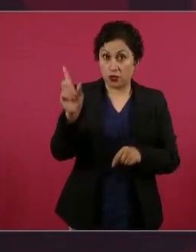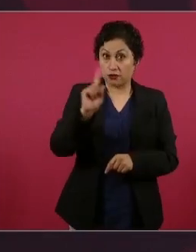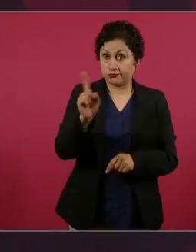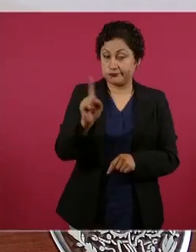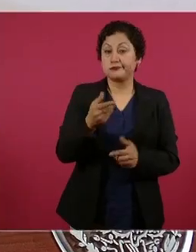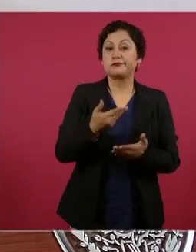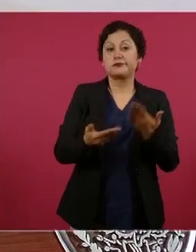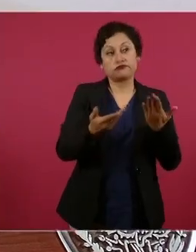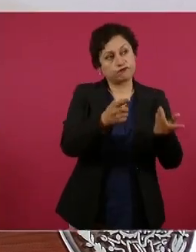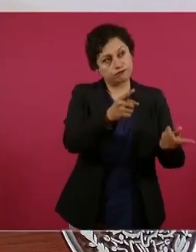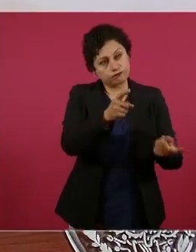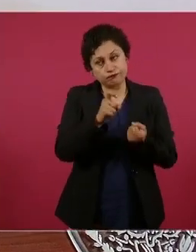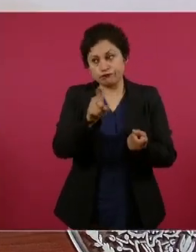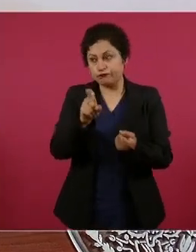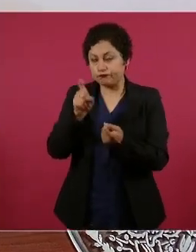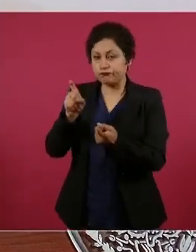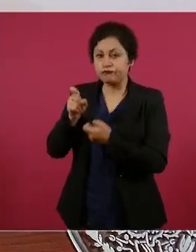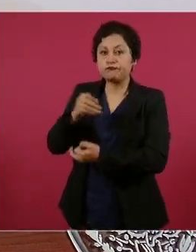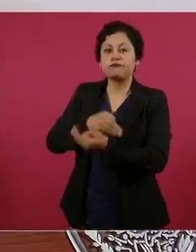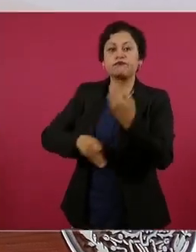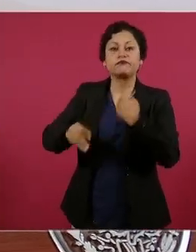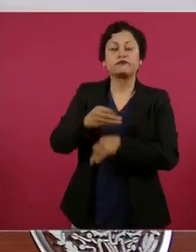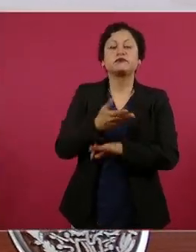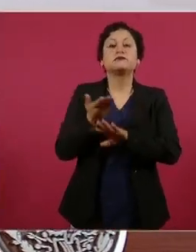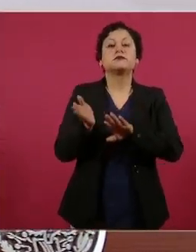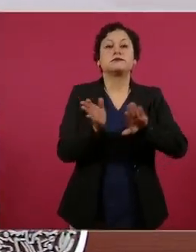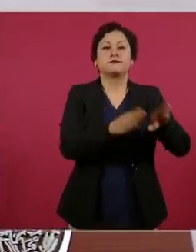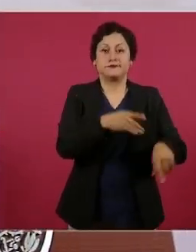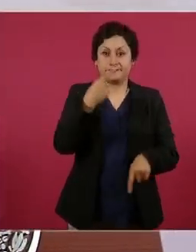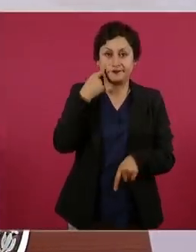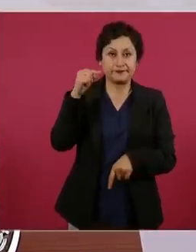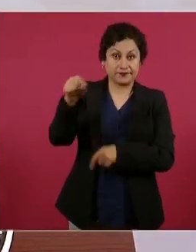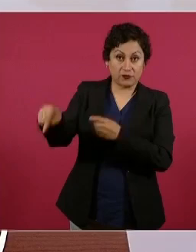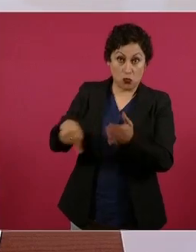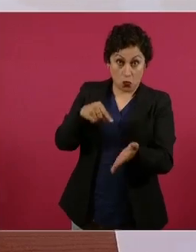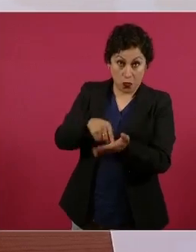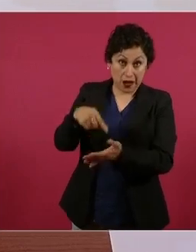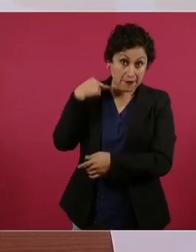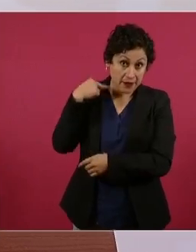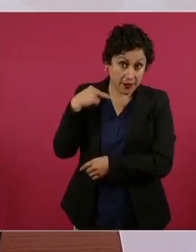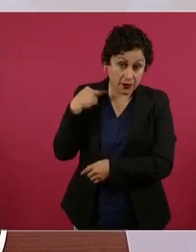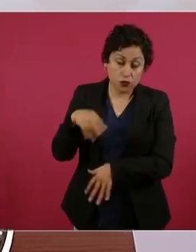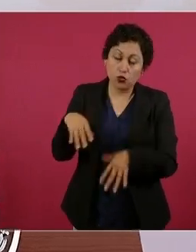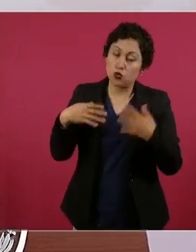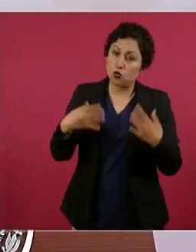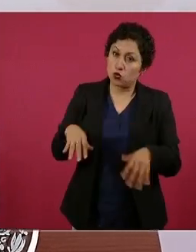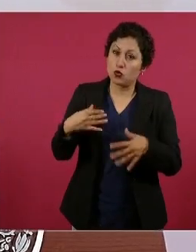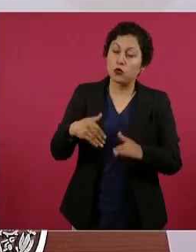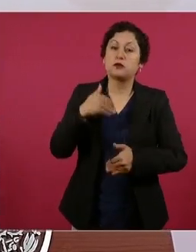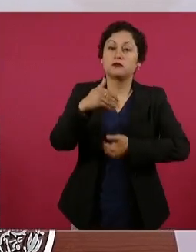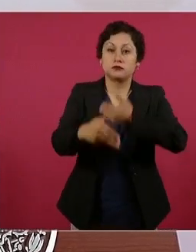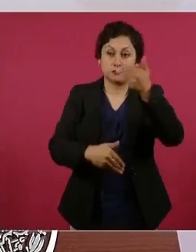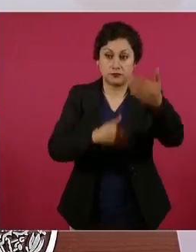vamos, o sea, en el caso de Coatzacoalcos se va avanzando,